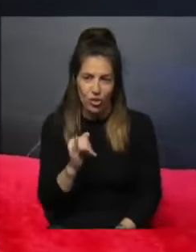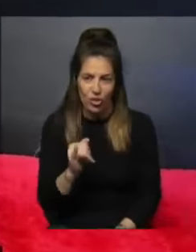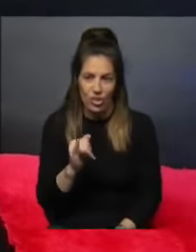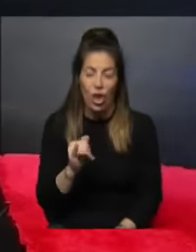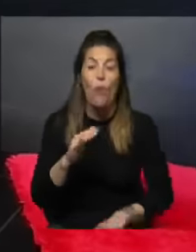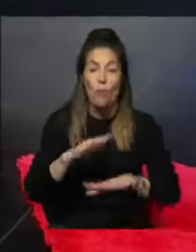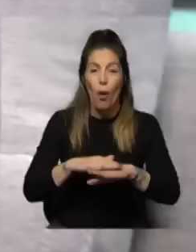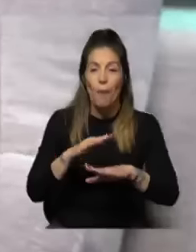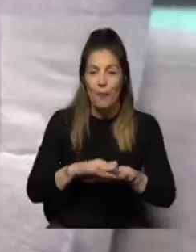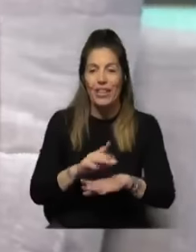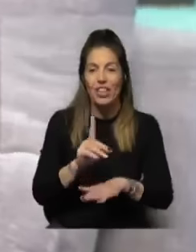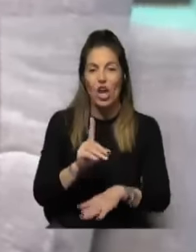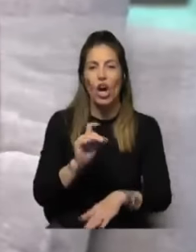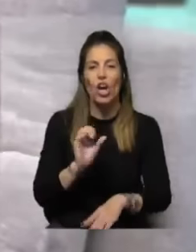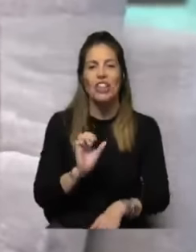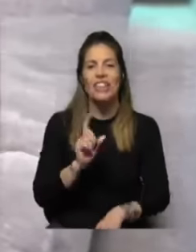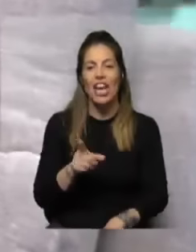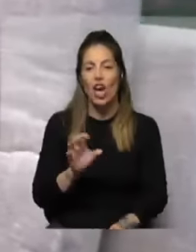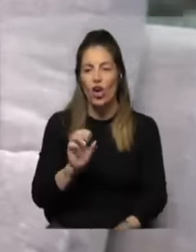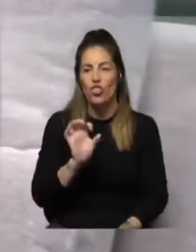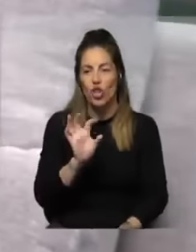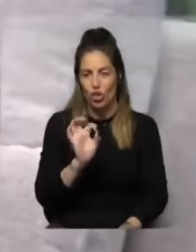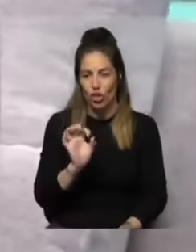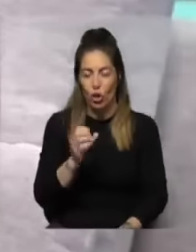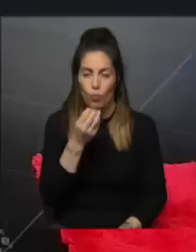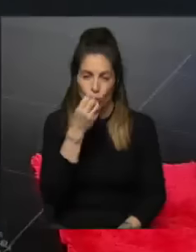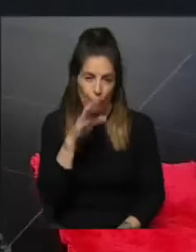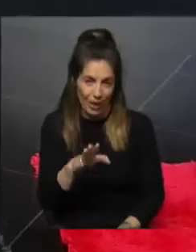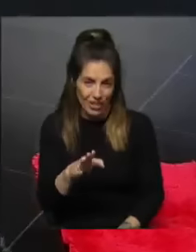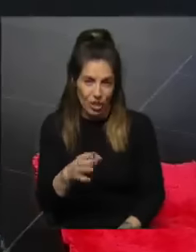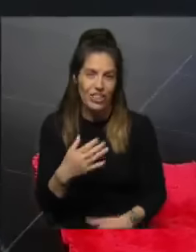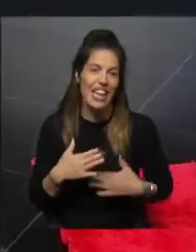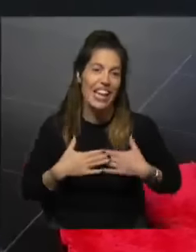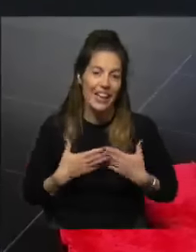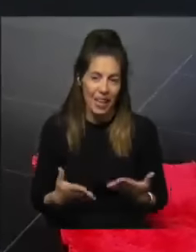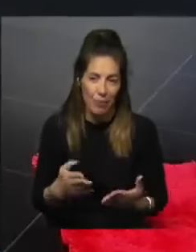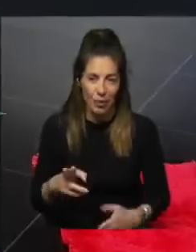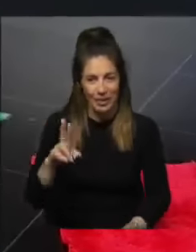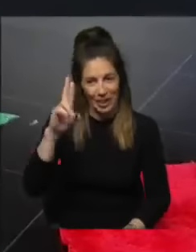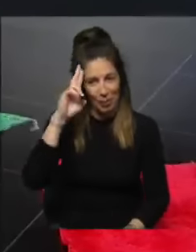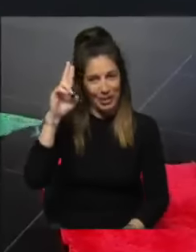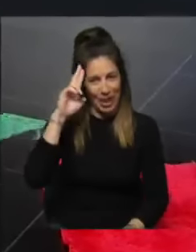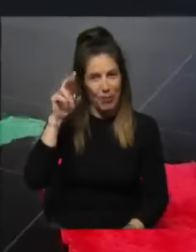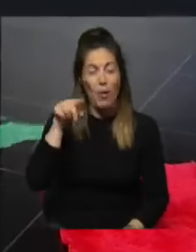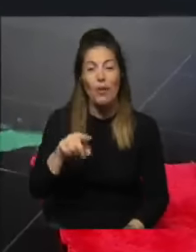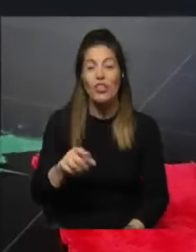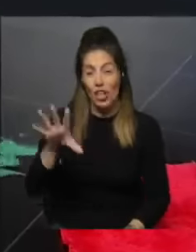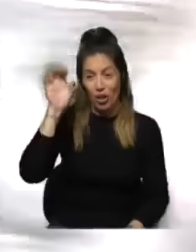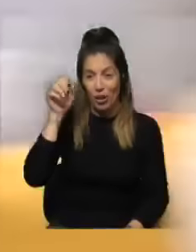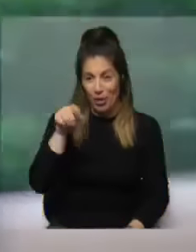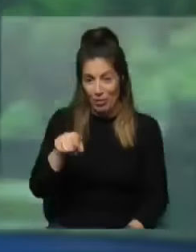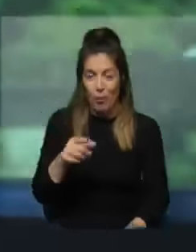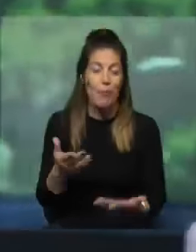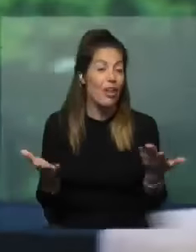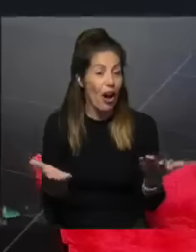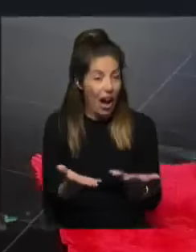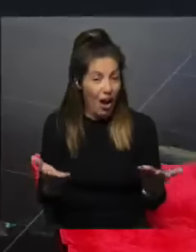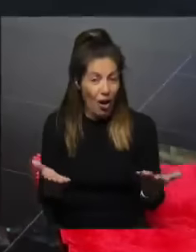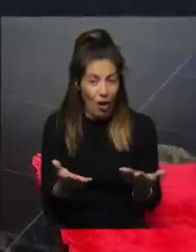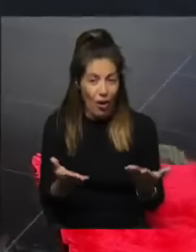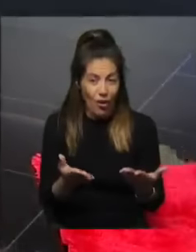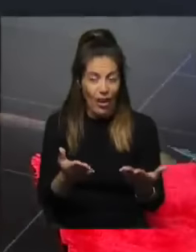¿Sí? ¿Tenés un momento, Diego Soto? Diego Soto, un beso, te queremos y te respetamos. Por eso nos acordamos de vos. Pero ahora vamos